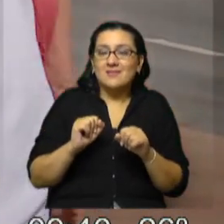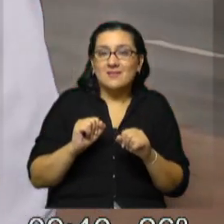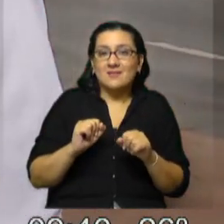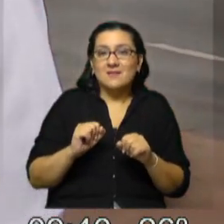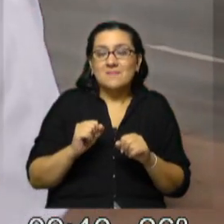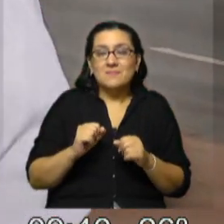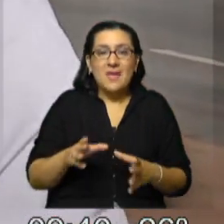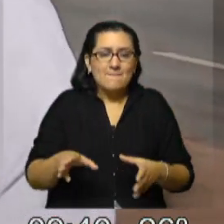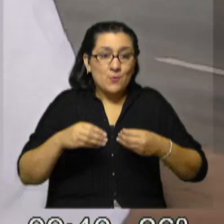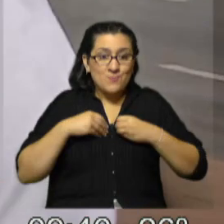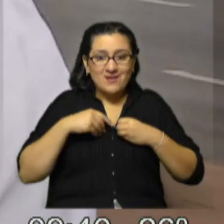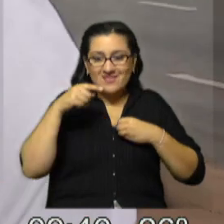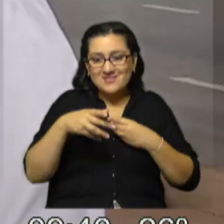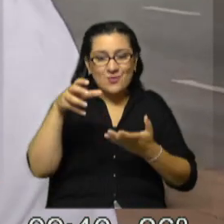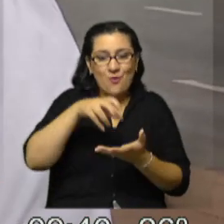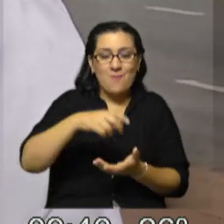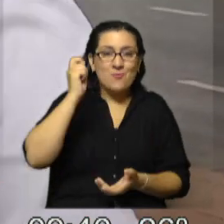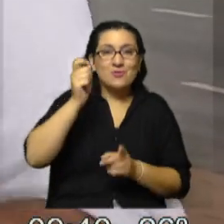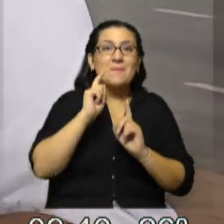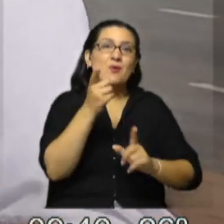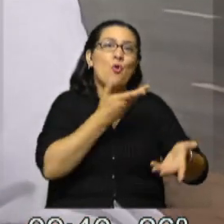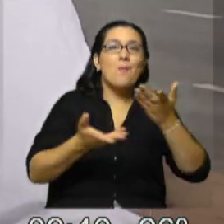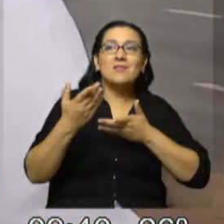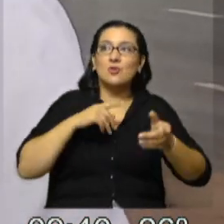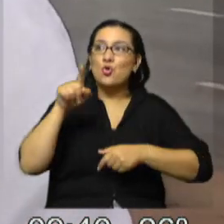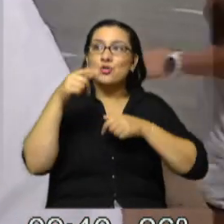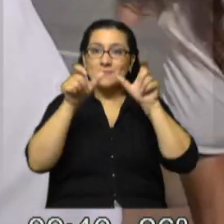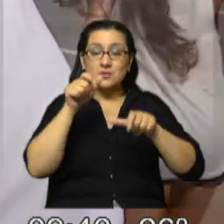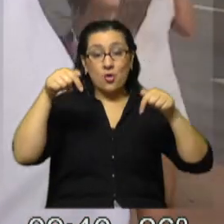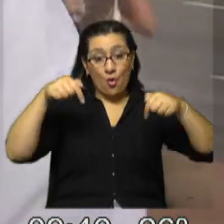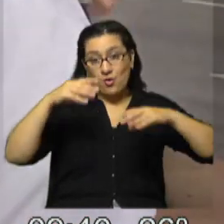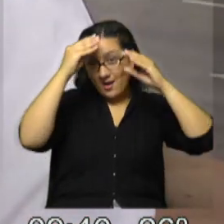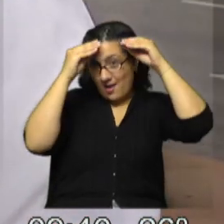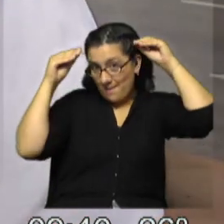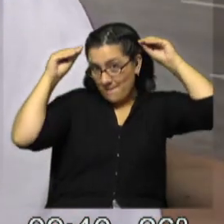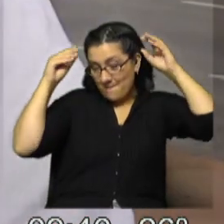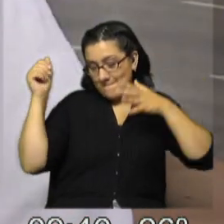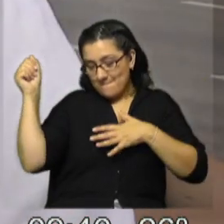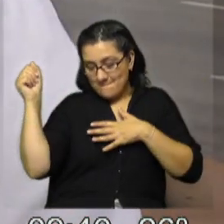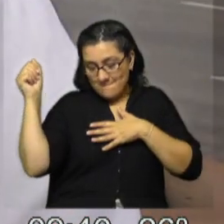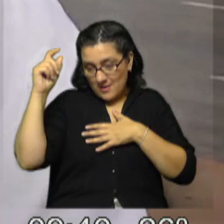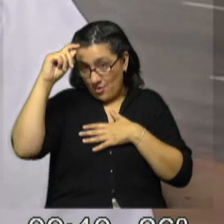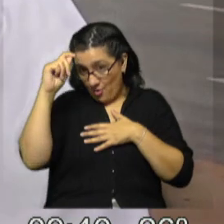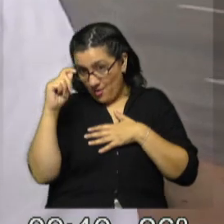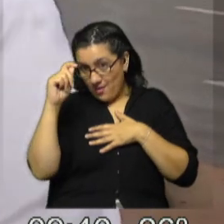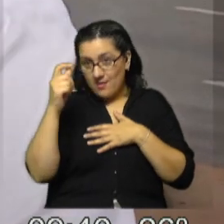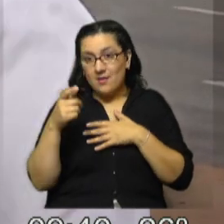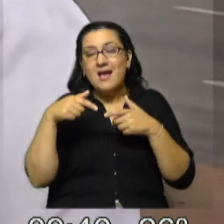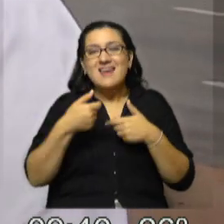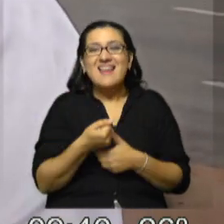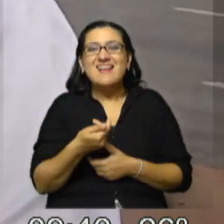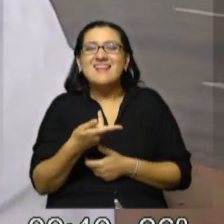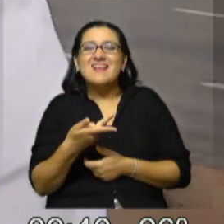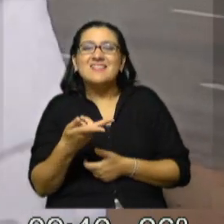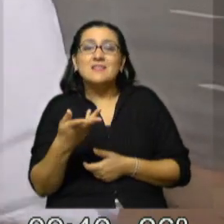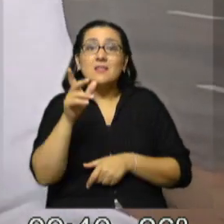de hacerte del espacio público y además compartir con otros. Hoy en la milonga, una de las cosas lindas que conversábamos es la cantidad de